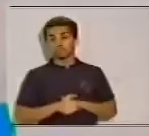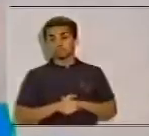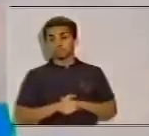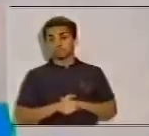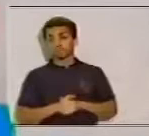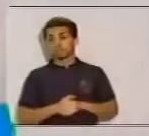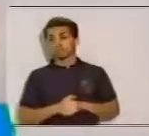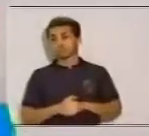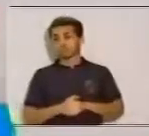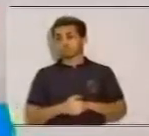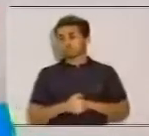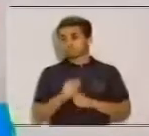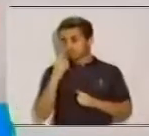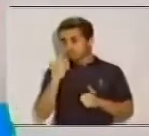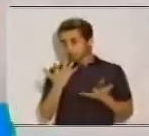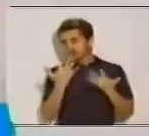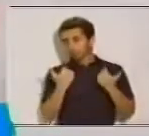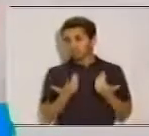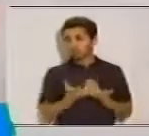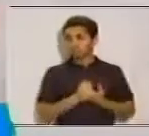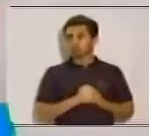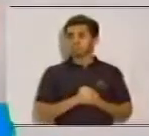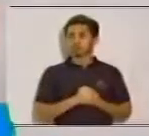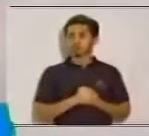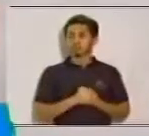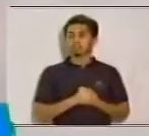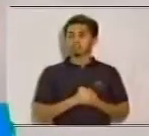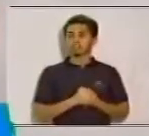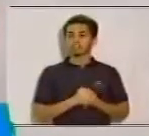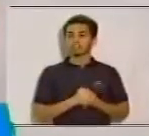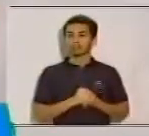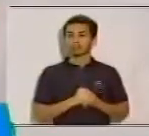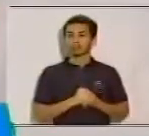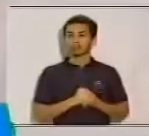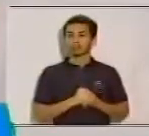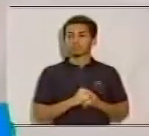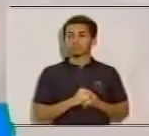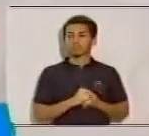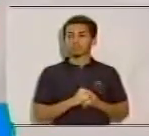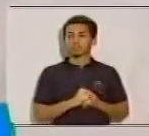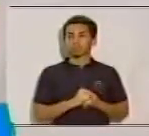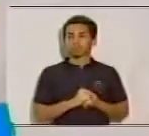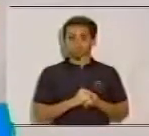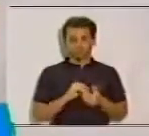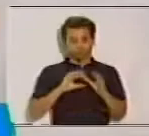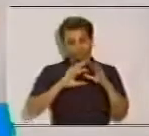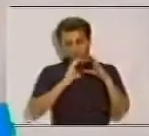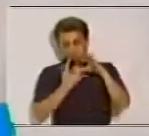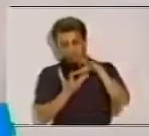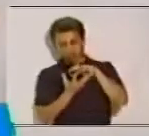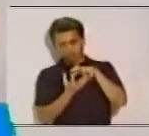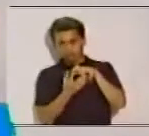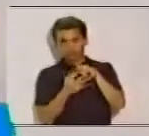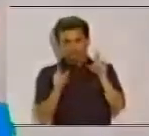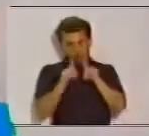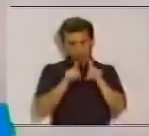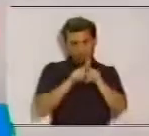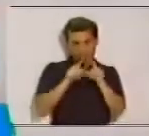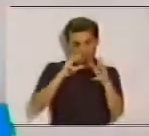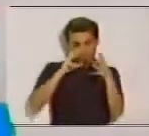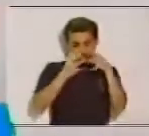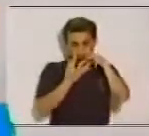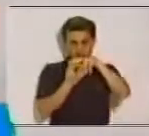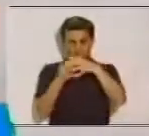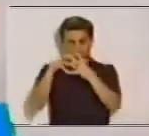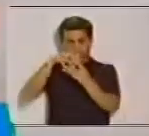Esa es la primera pregunta, ayúdenme. La segunda, ¿todas las caras o los lados son iguales?